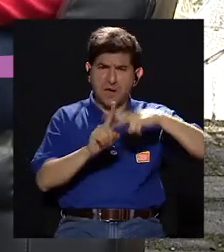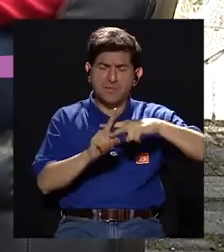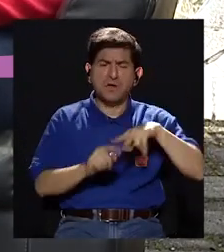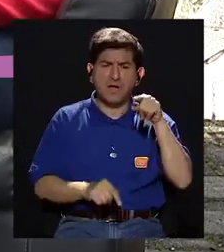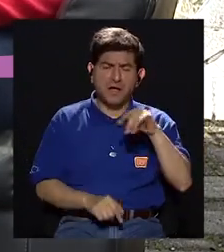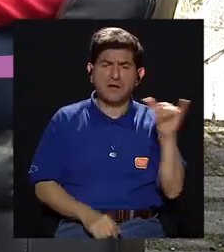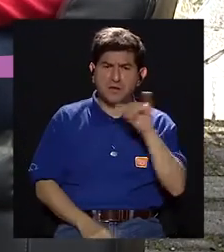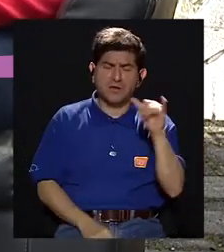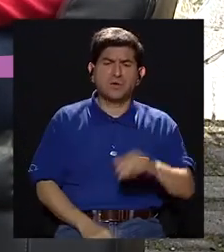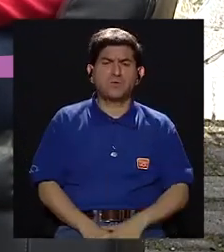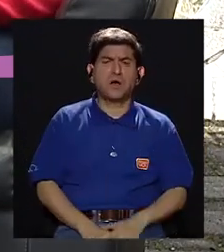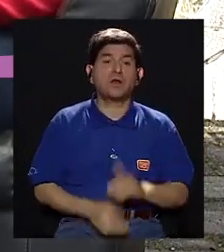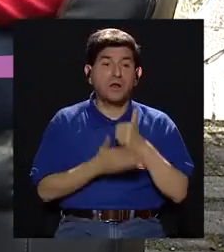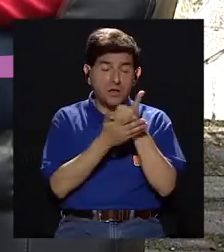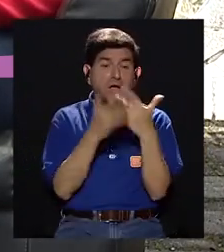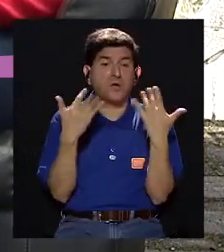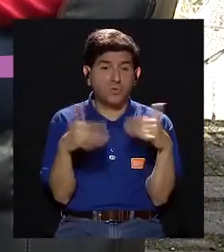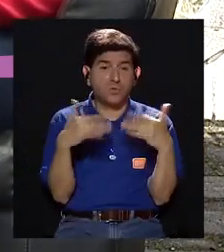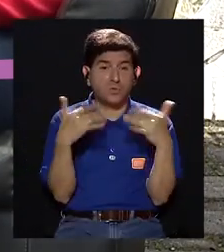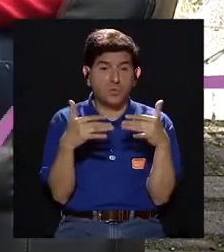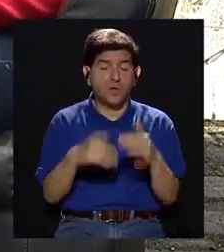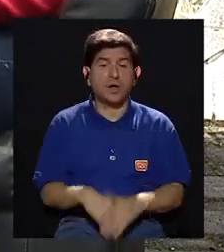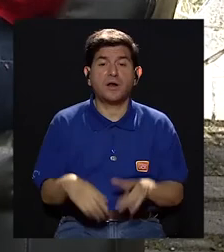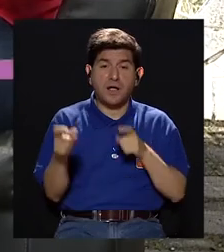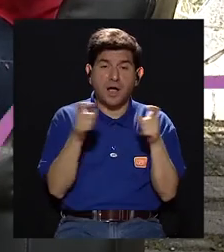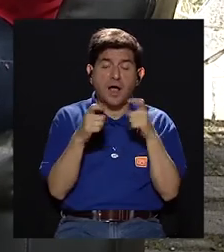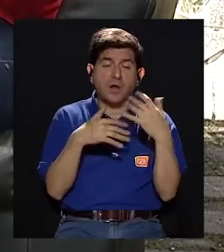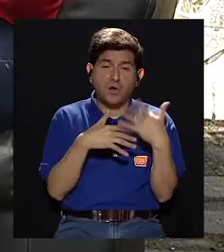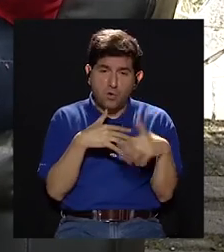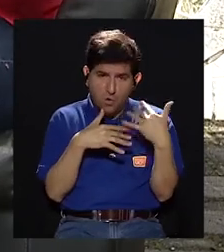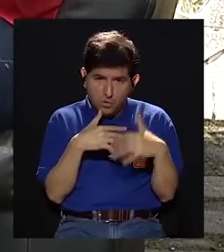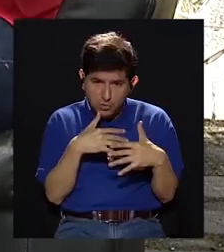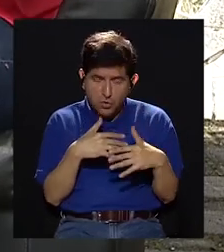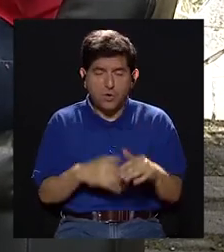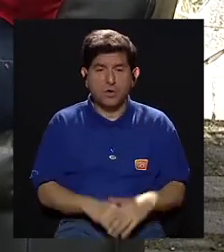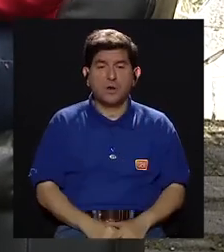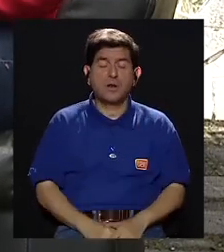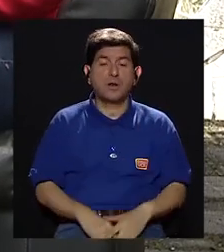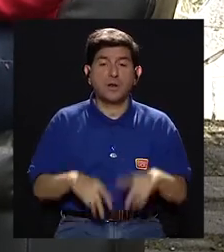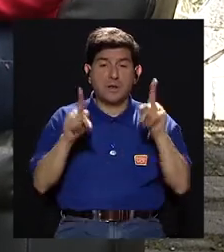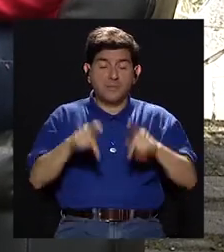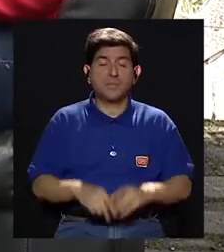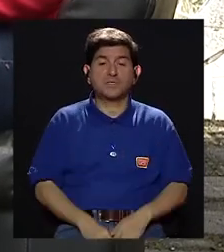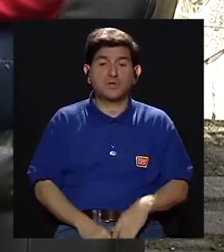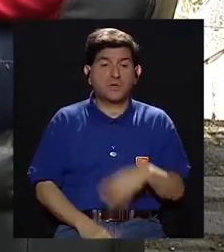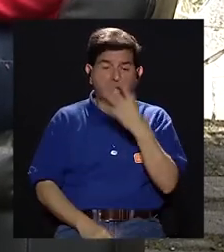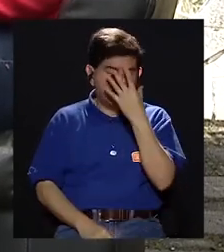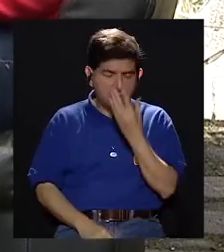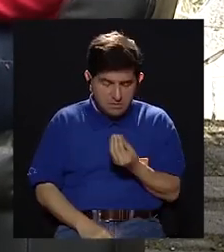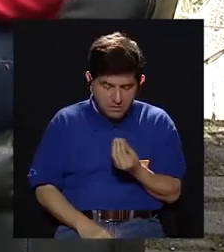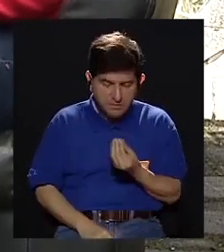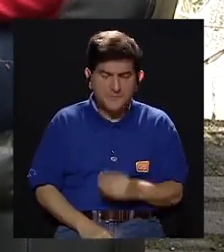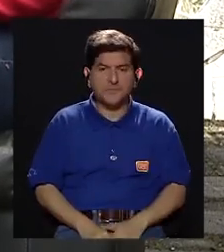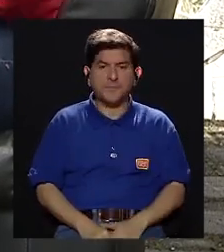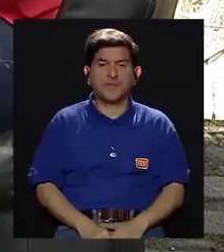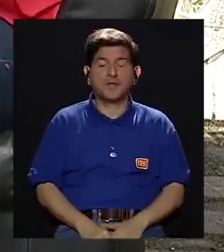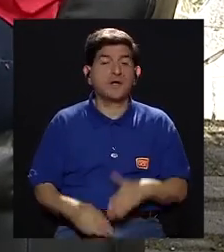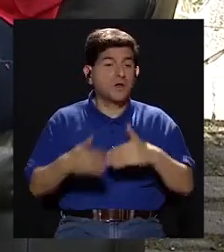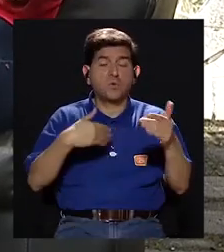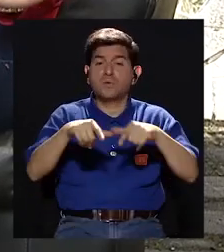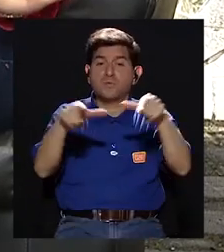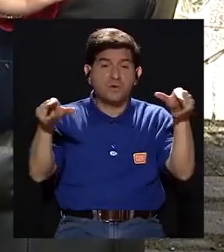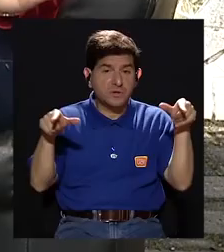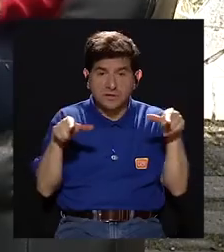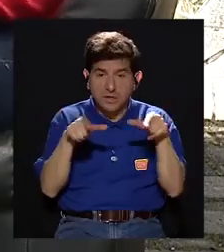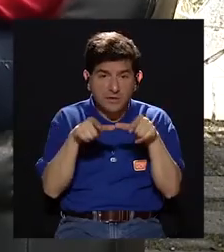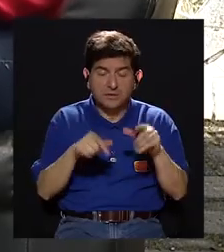la estimulación neural. Y le puede ayudar muchísimo al control de sangrado, al control, que no pierda el conocimiento. Entonces, en la